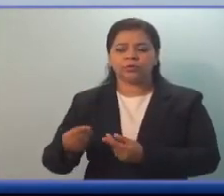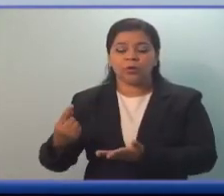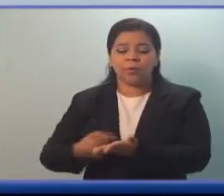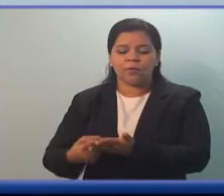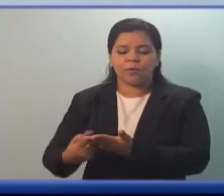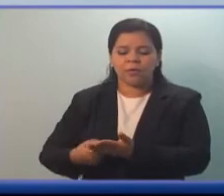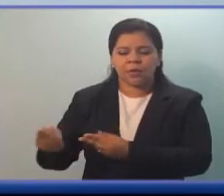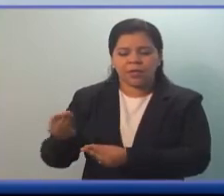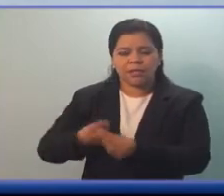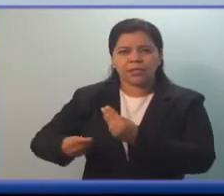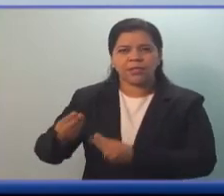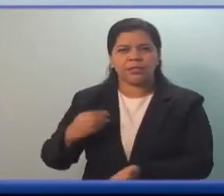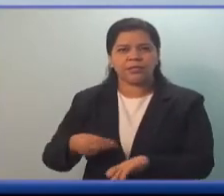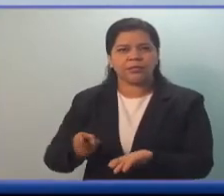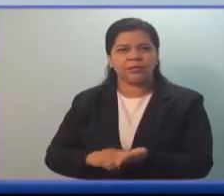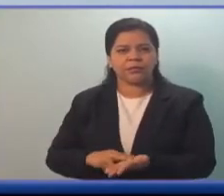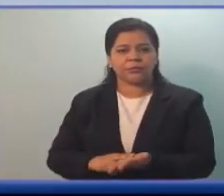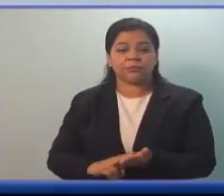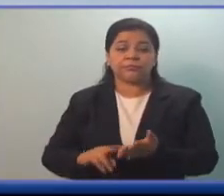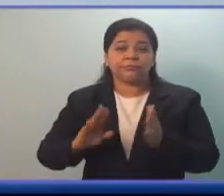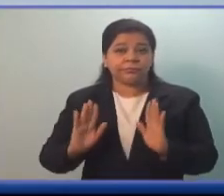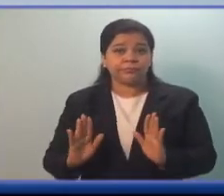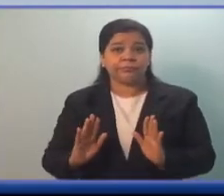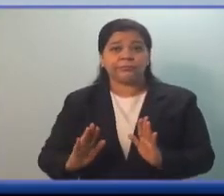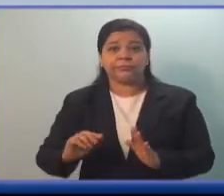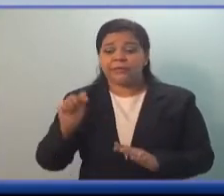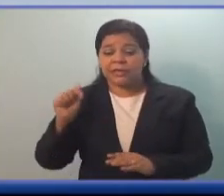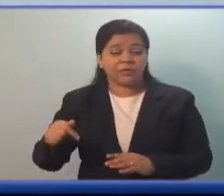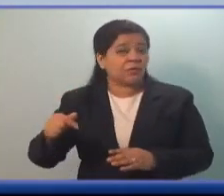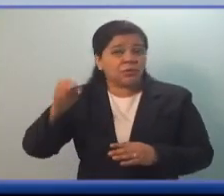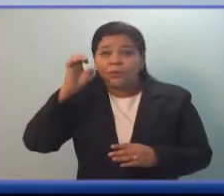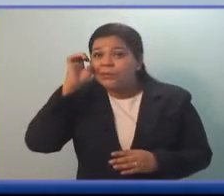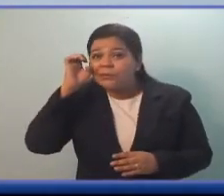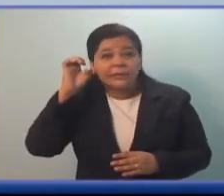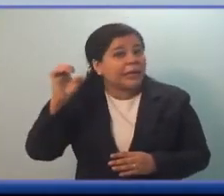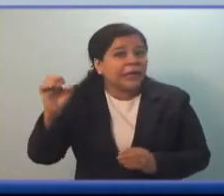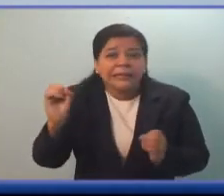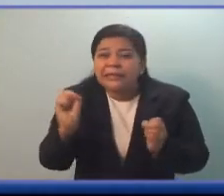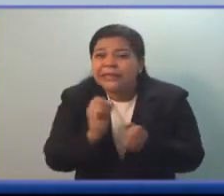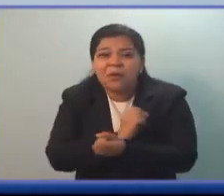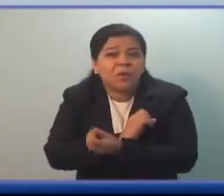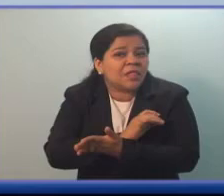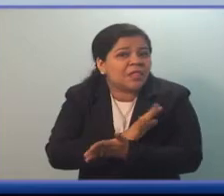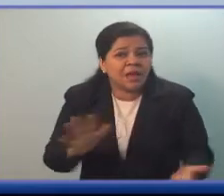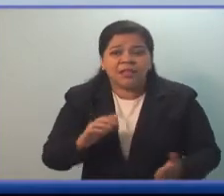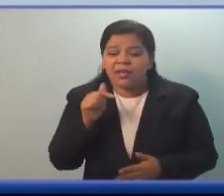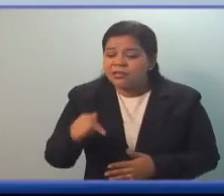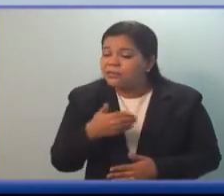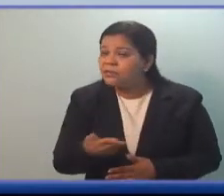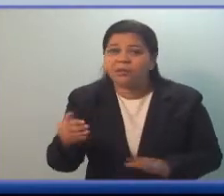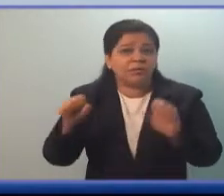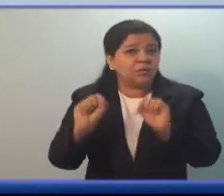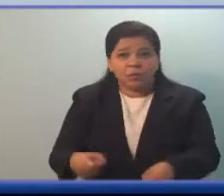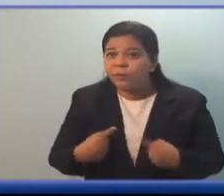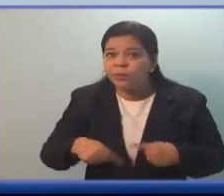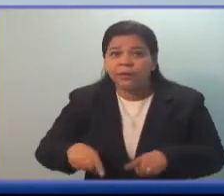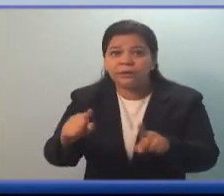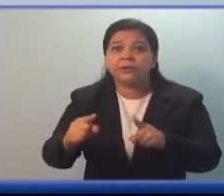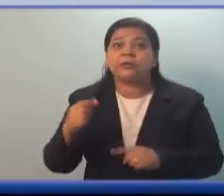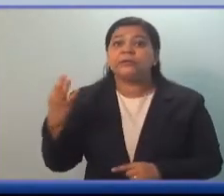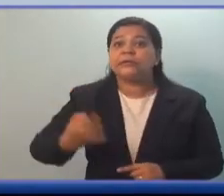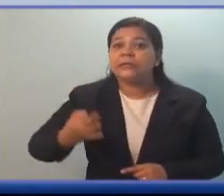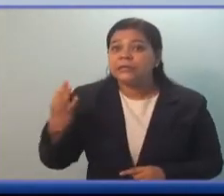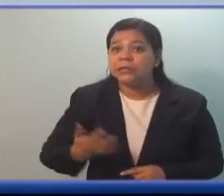ha corregido. Eso no se ha Eso es antiético totalmente. Entonces, esas cosas no pueden pasar. Pero para eso